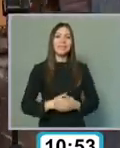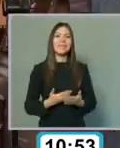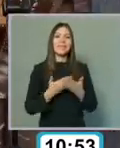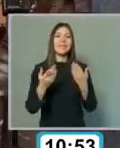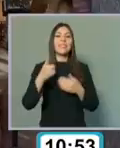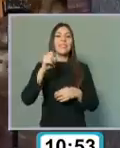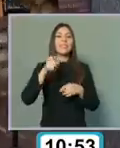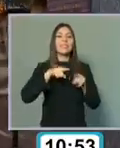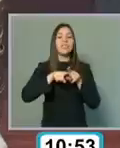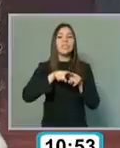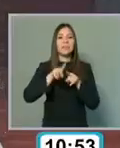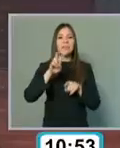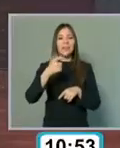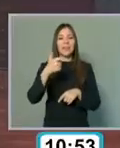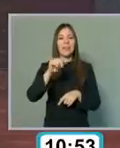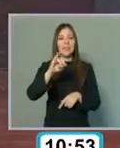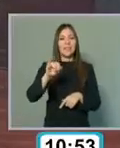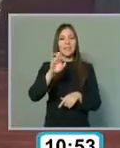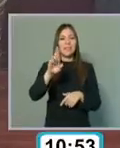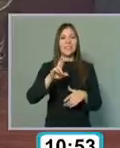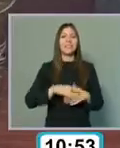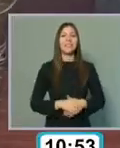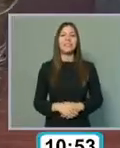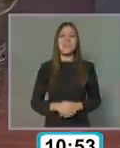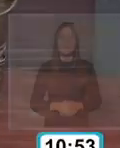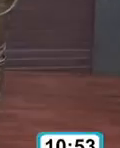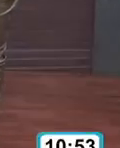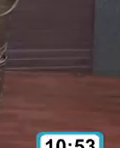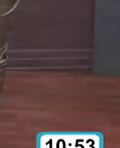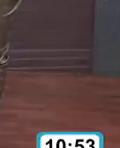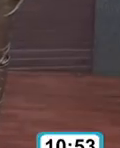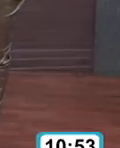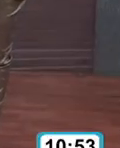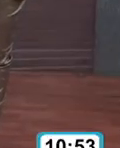los hermanos Vega Jr. Venga.